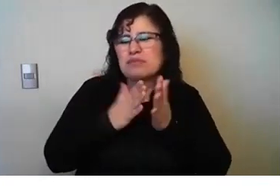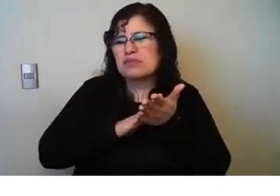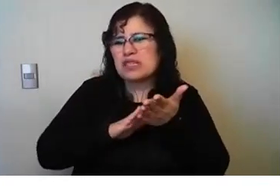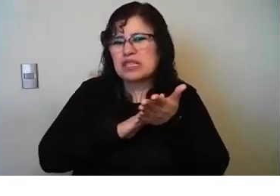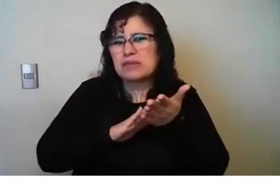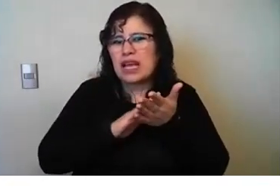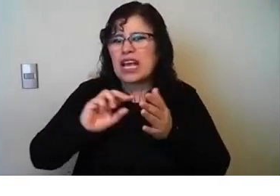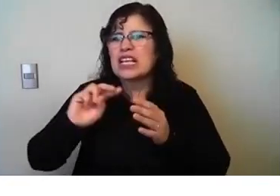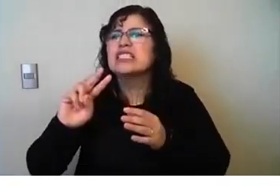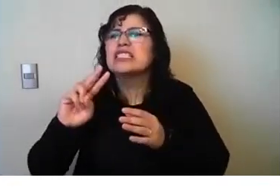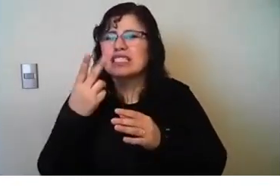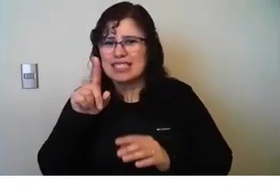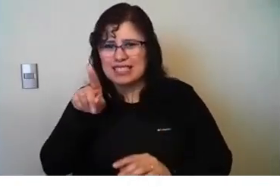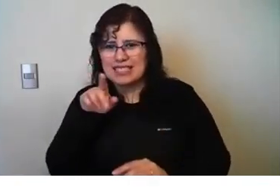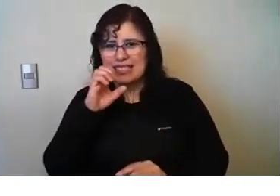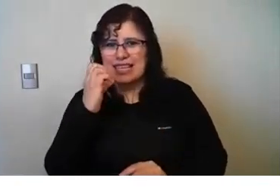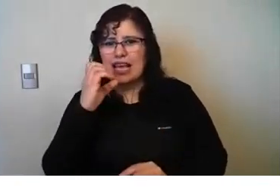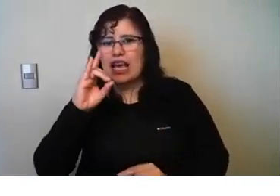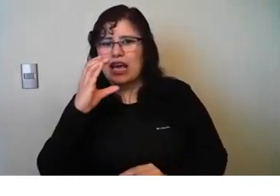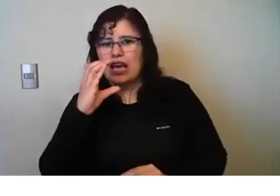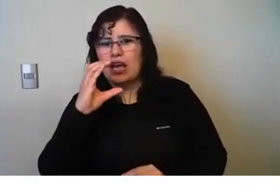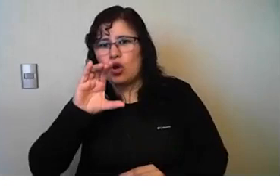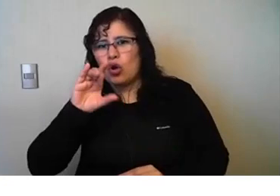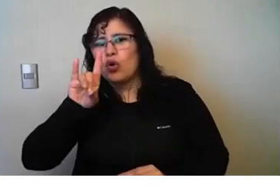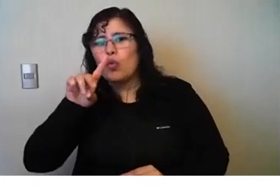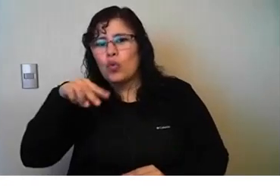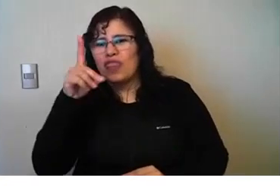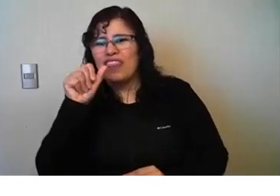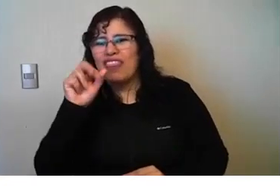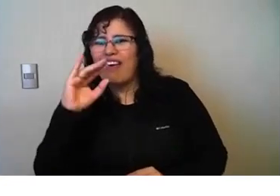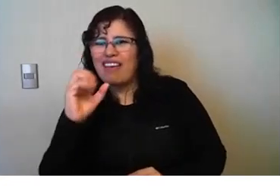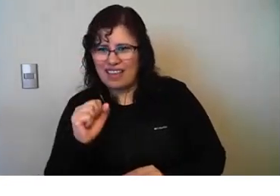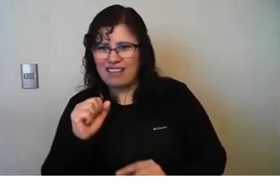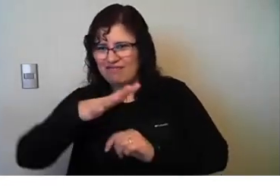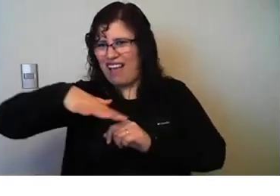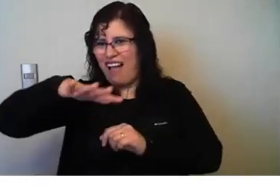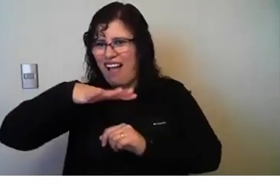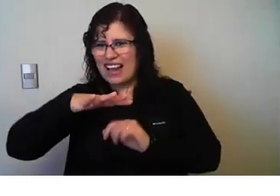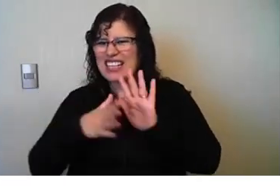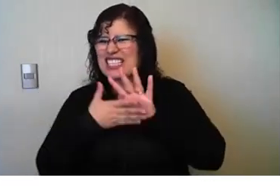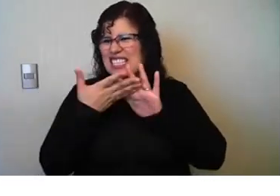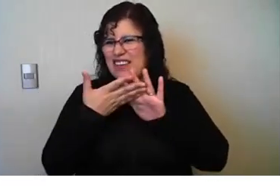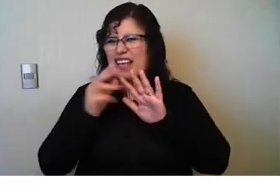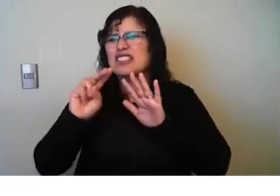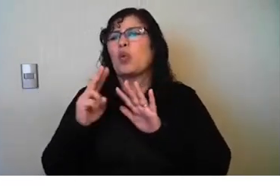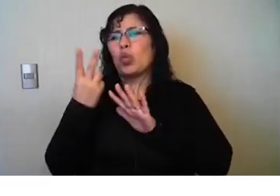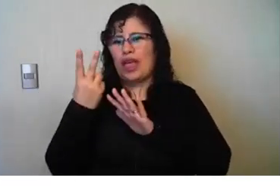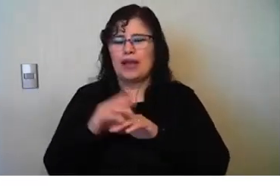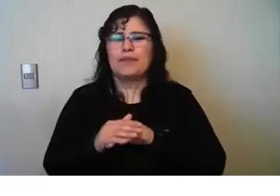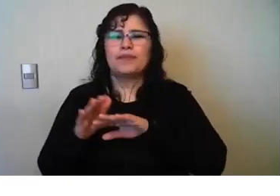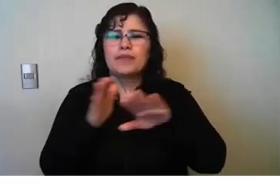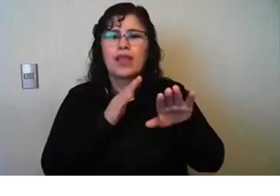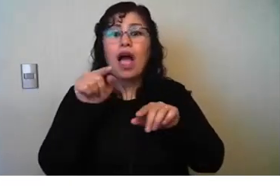secundarias. Así como hay una área motora del lenguaje, que es esta que está acá, va a haber